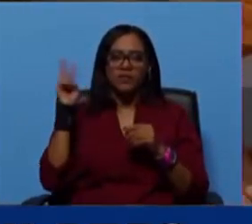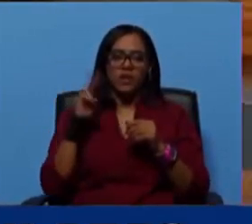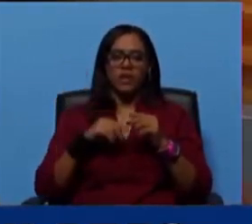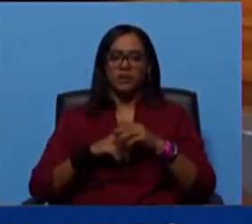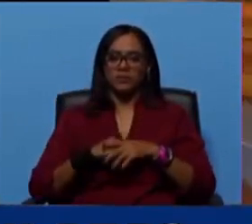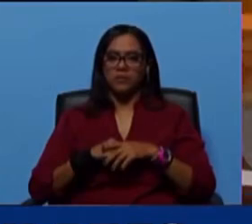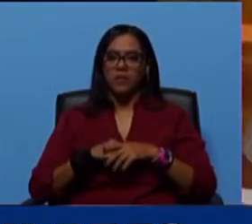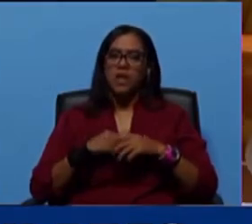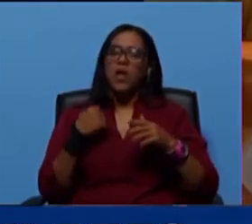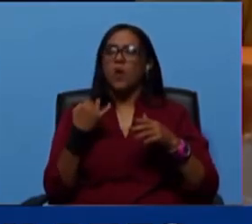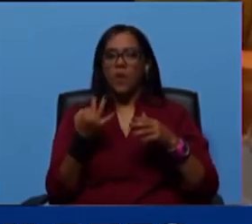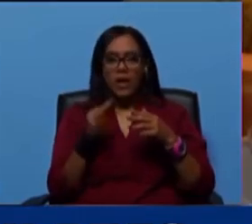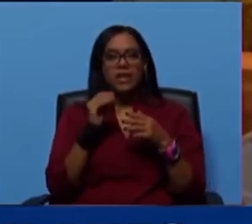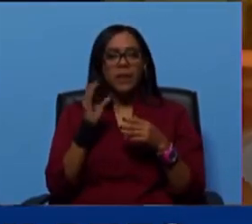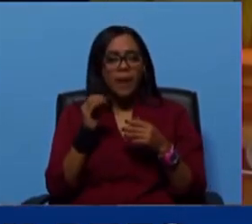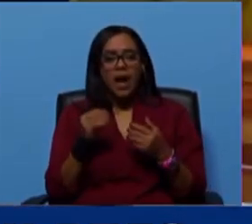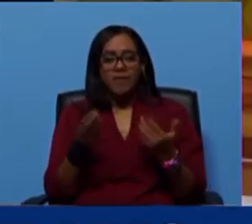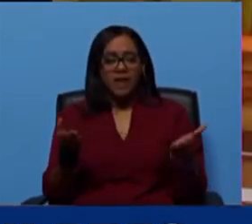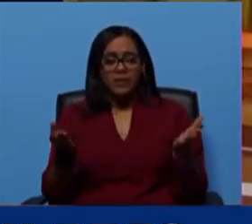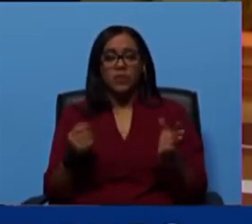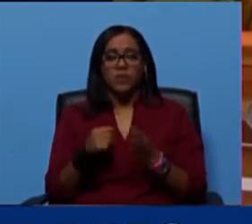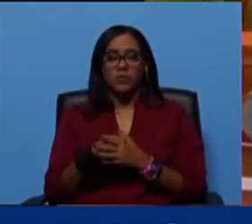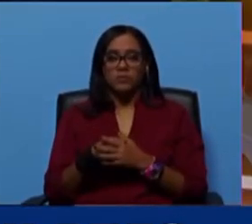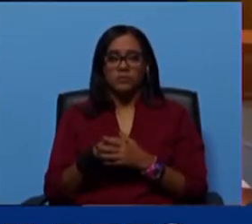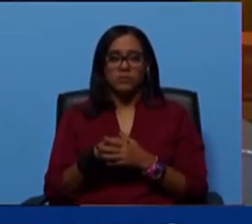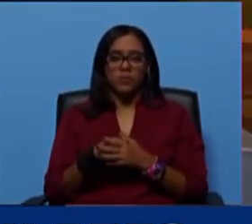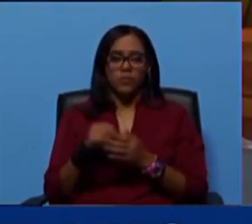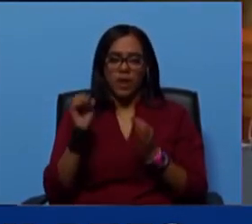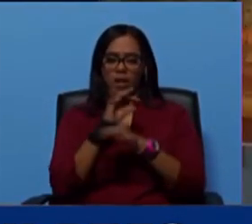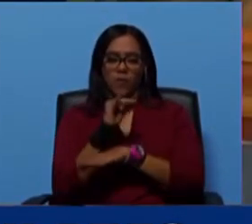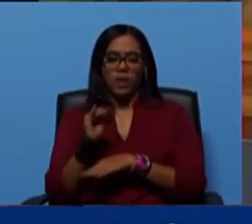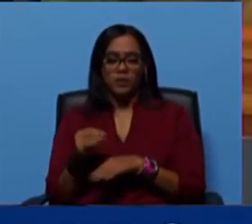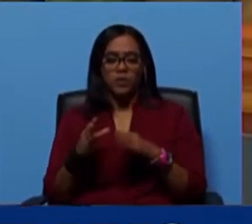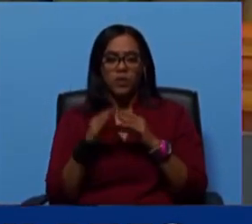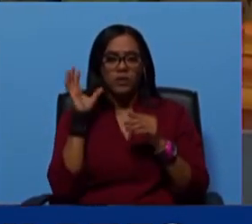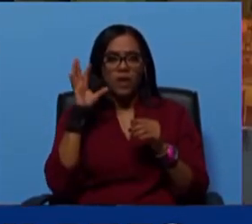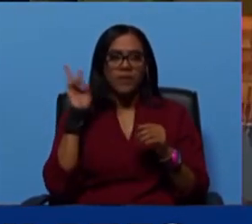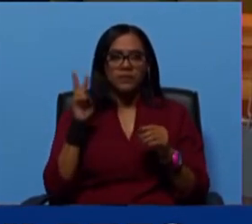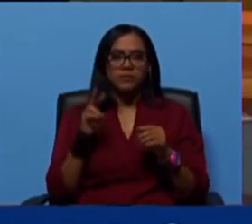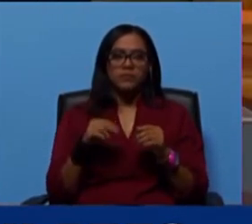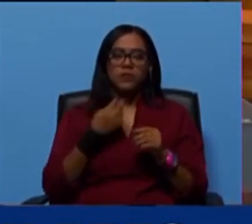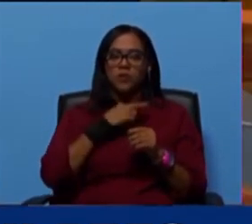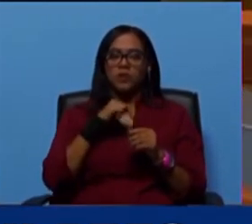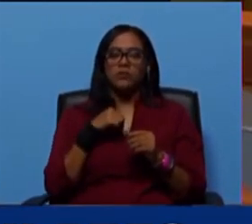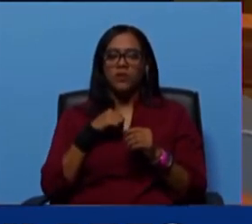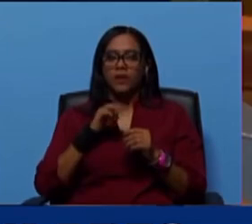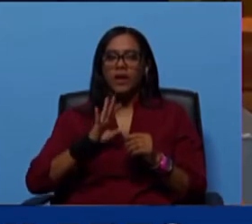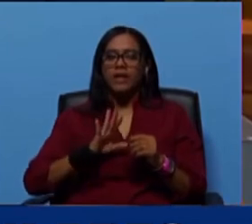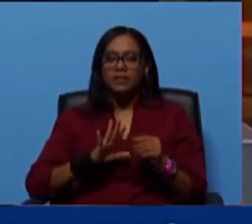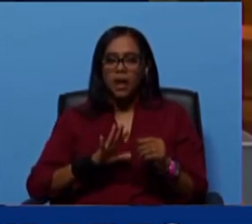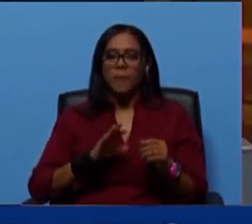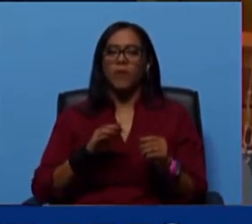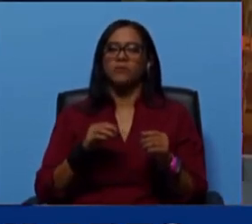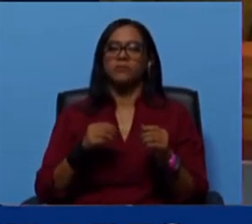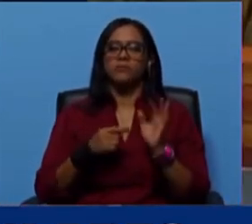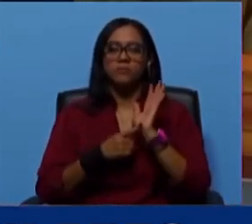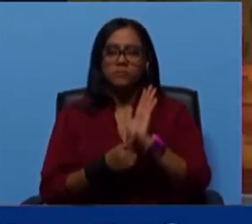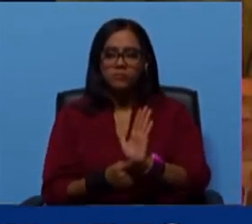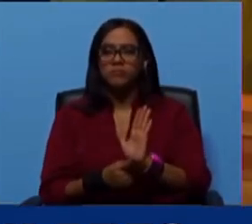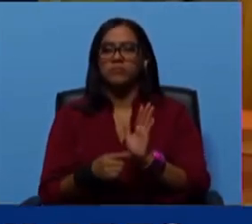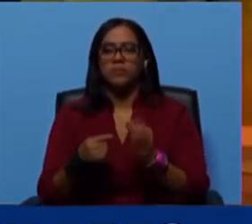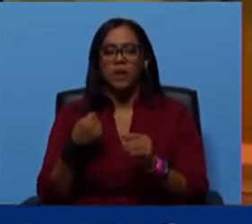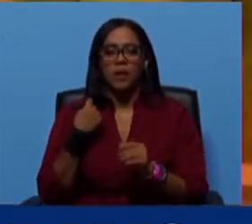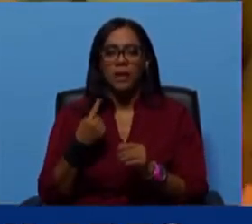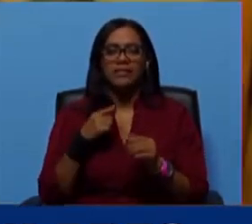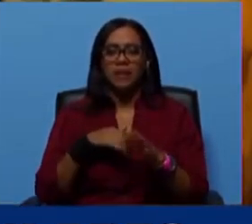Correcto. ¿De cuántas bodegas en total estaríamos hablando para cubrir todos los estados de Venezuela? Bueno, fíjate, nosotros estamos proyectándolo en una primera fase. Este